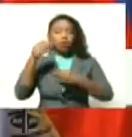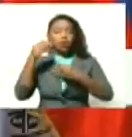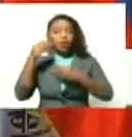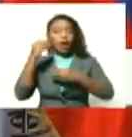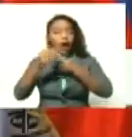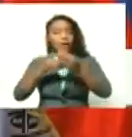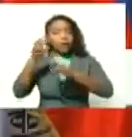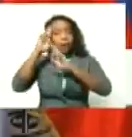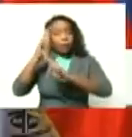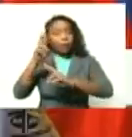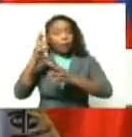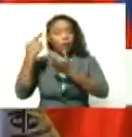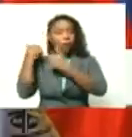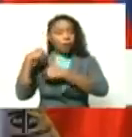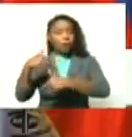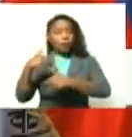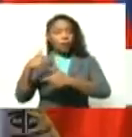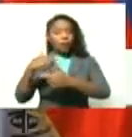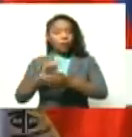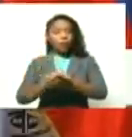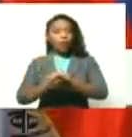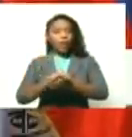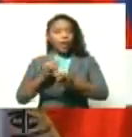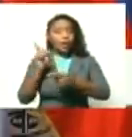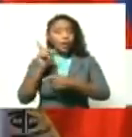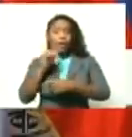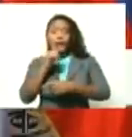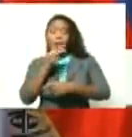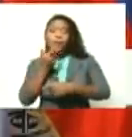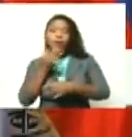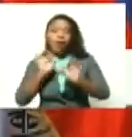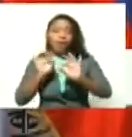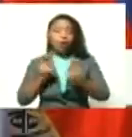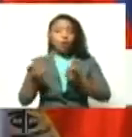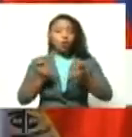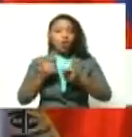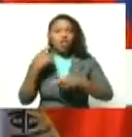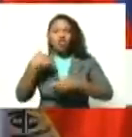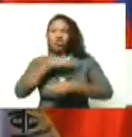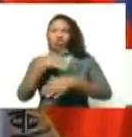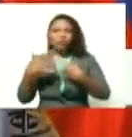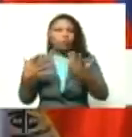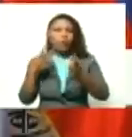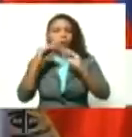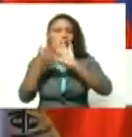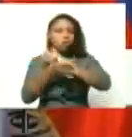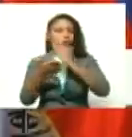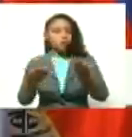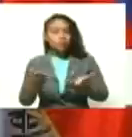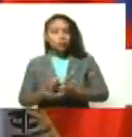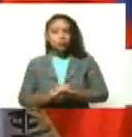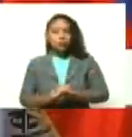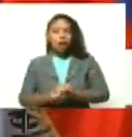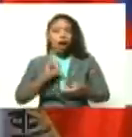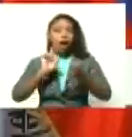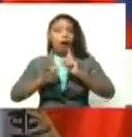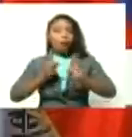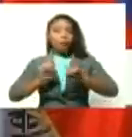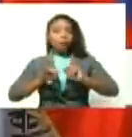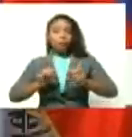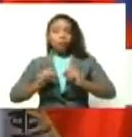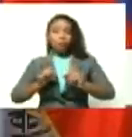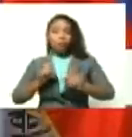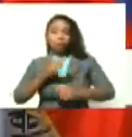no existiera este tipo de control, imagínense entonces de qué estamos hablando. Algunos detractores